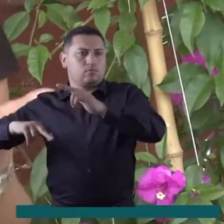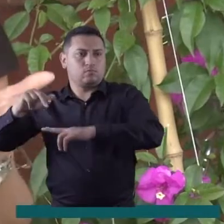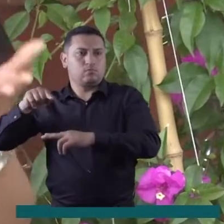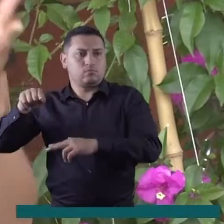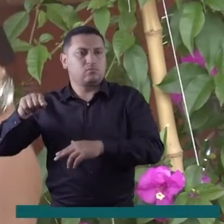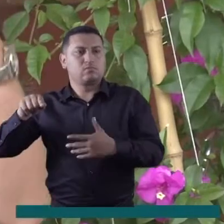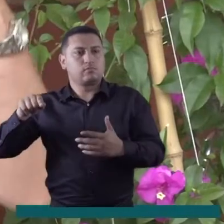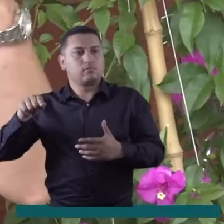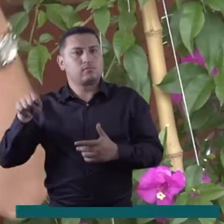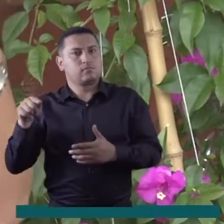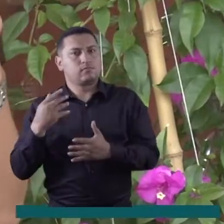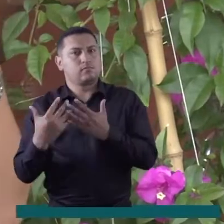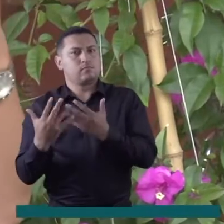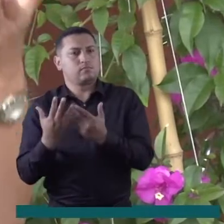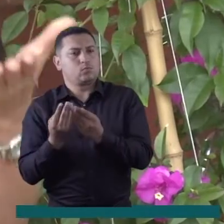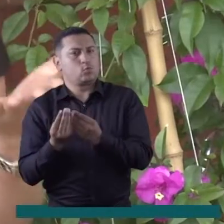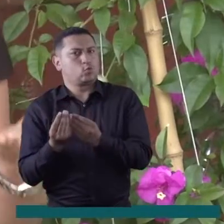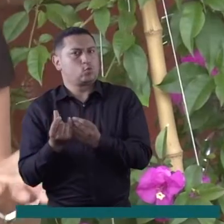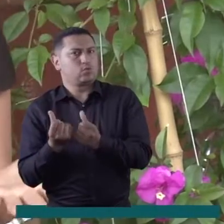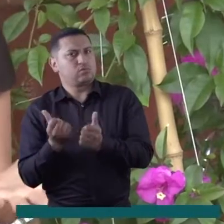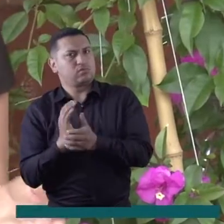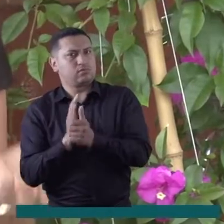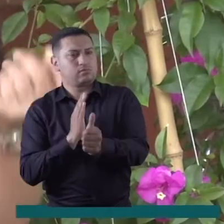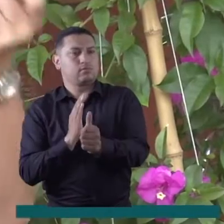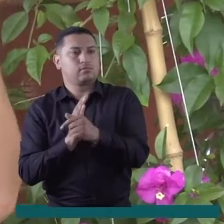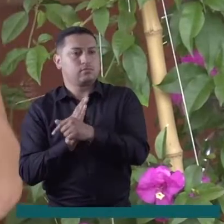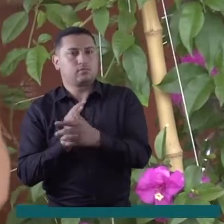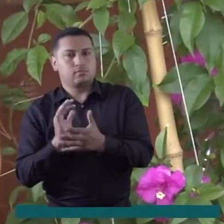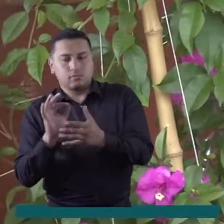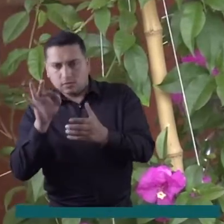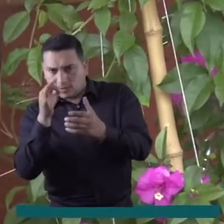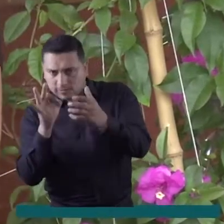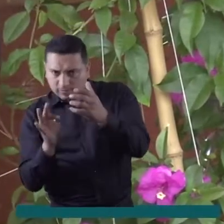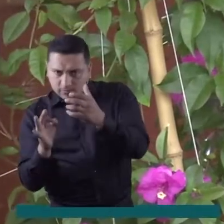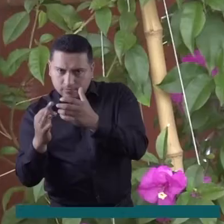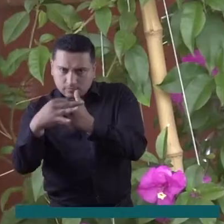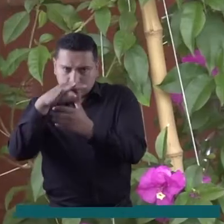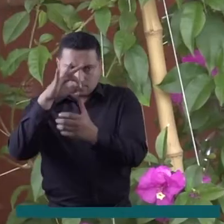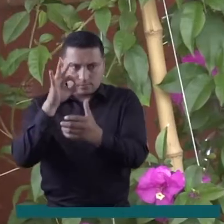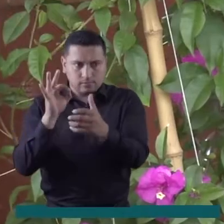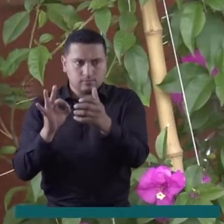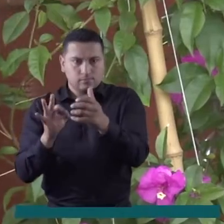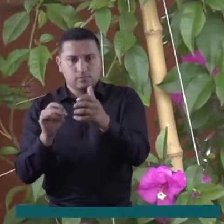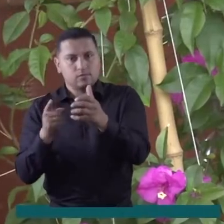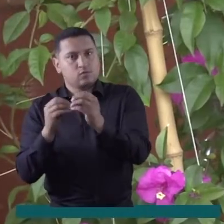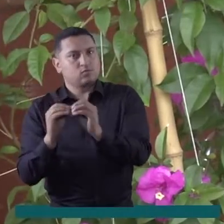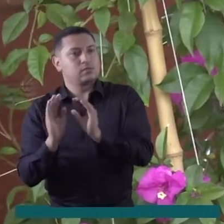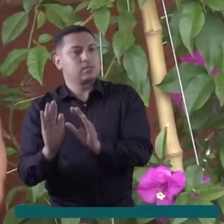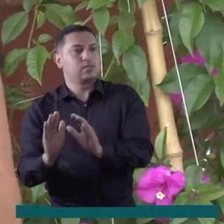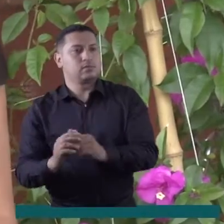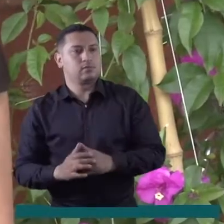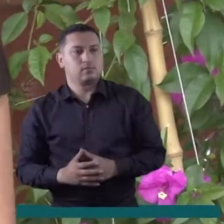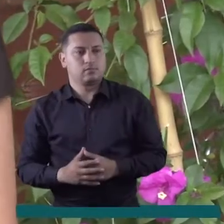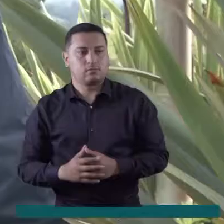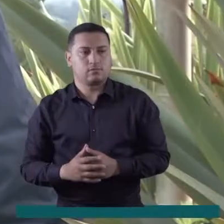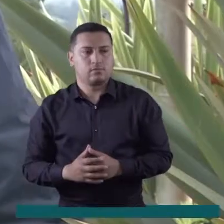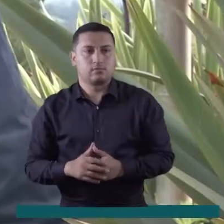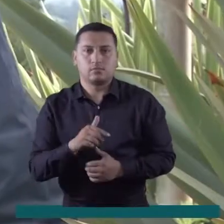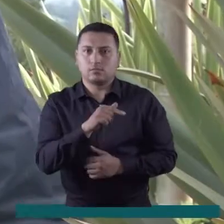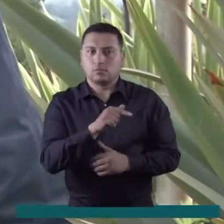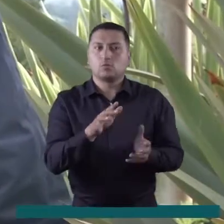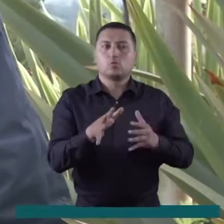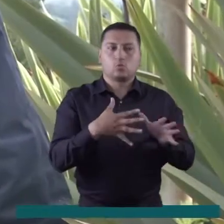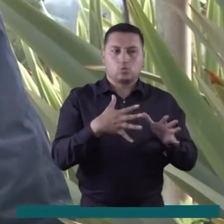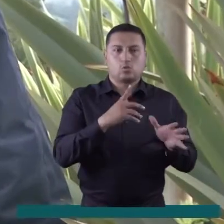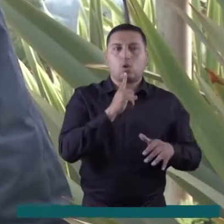constructor, él tiene una mano más suave, pongámoslo de esa manera, para poderle dar el toque final y el toque a la vela para que quede bonita. Ella